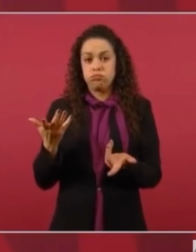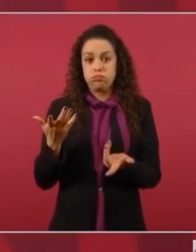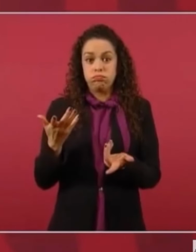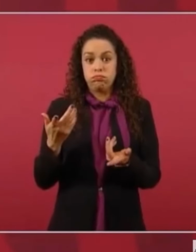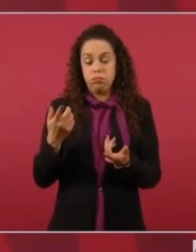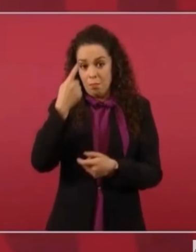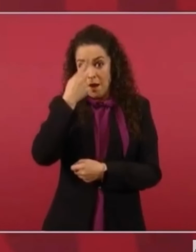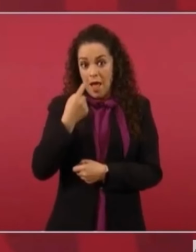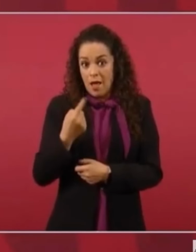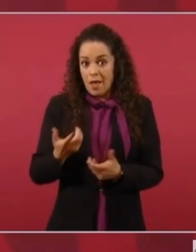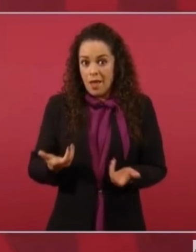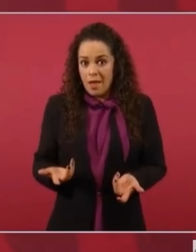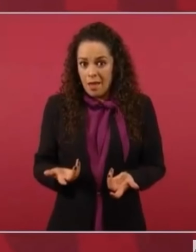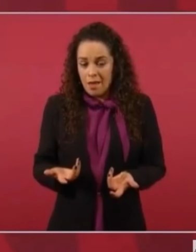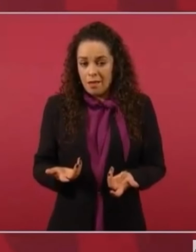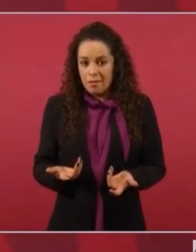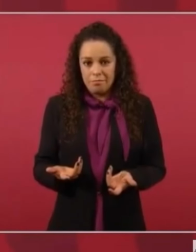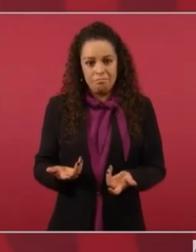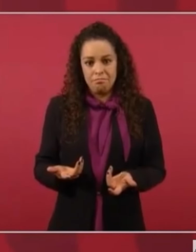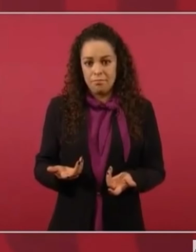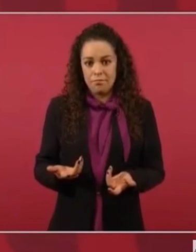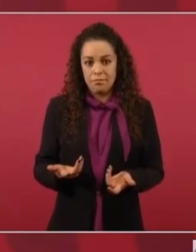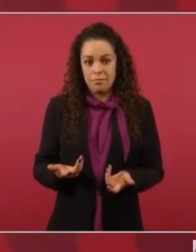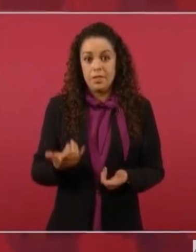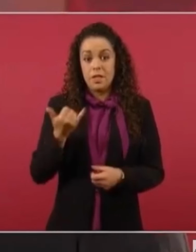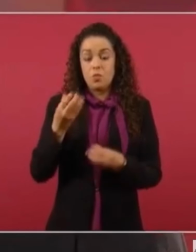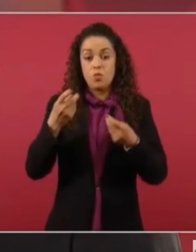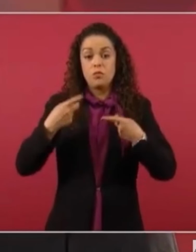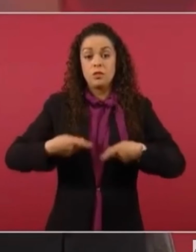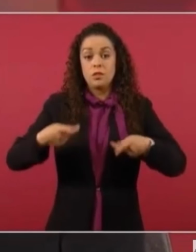pues una afectación a población inocente.